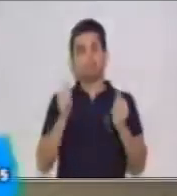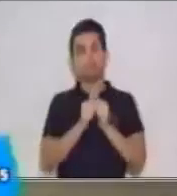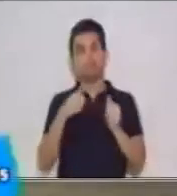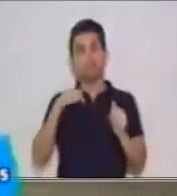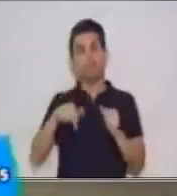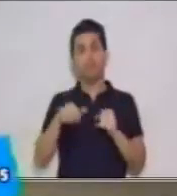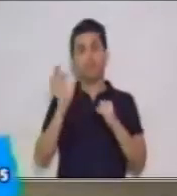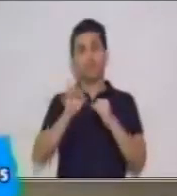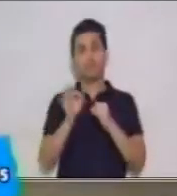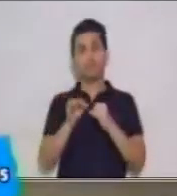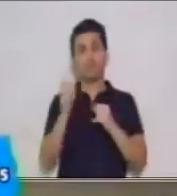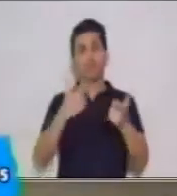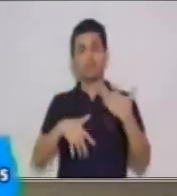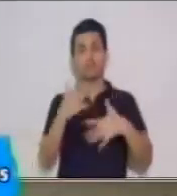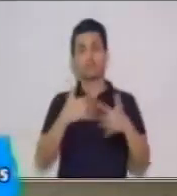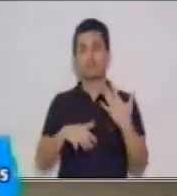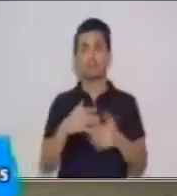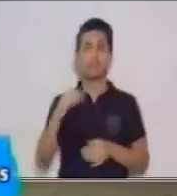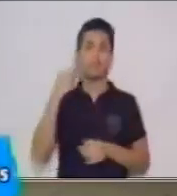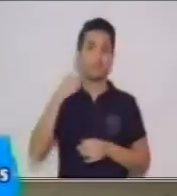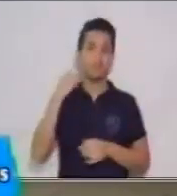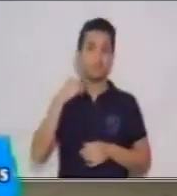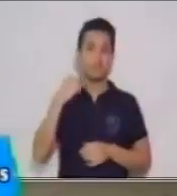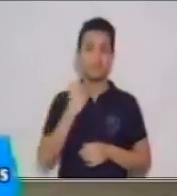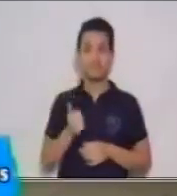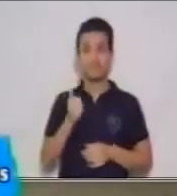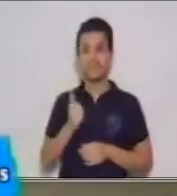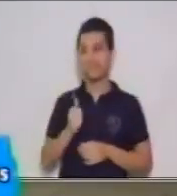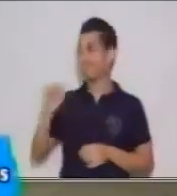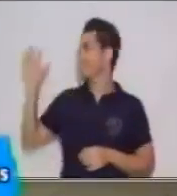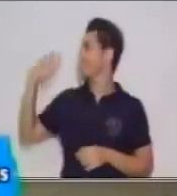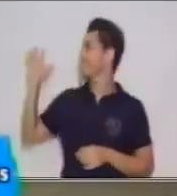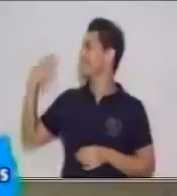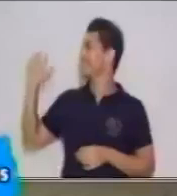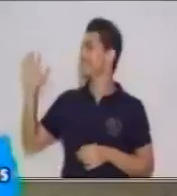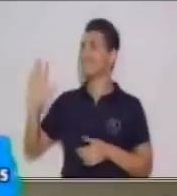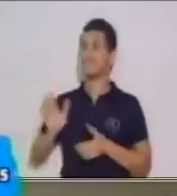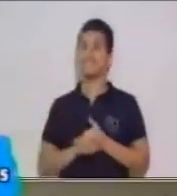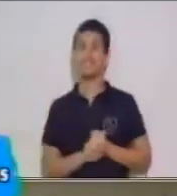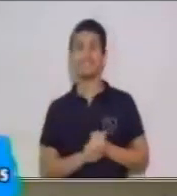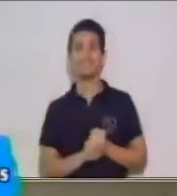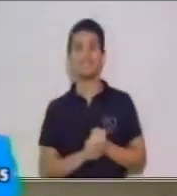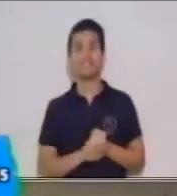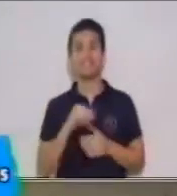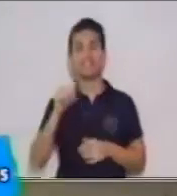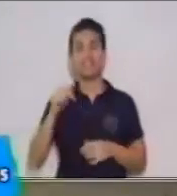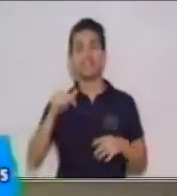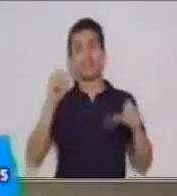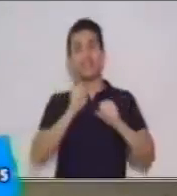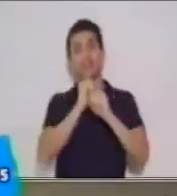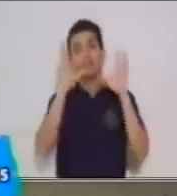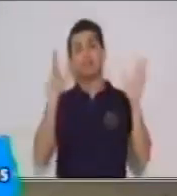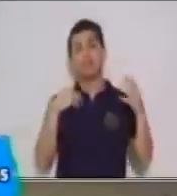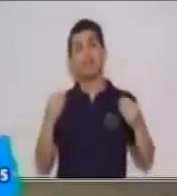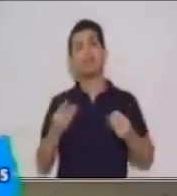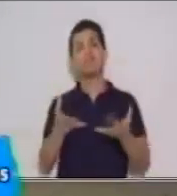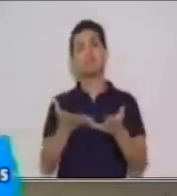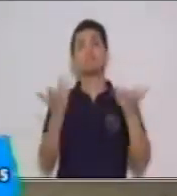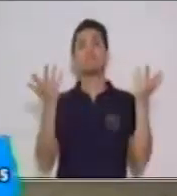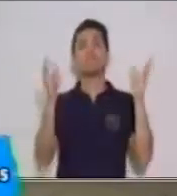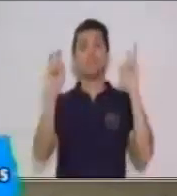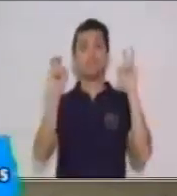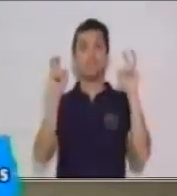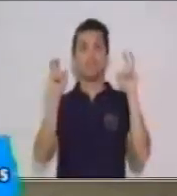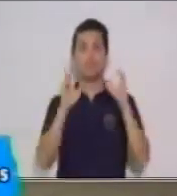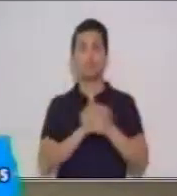acompaña en la interpretación de lengua de señas Mauricio. Hola Mauricio, en esta mañana desarrollaremos el tema